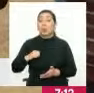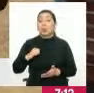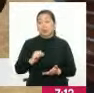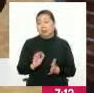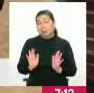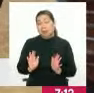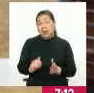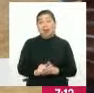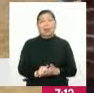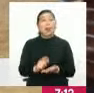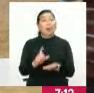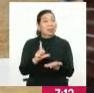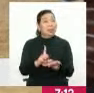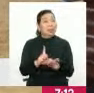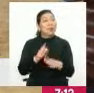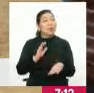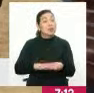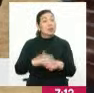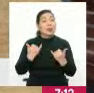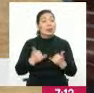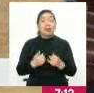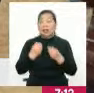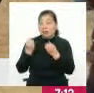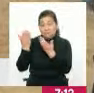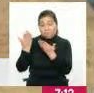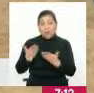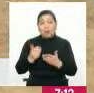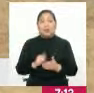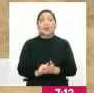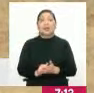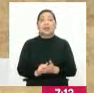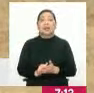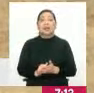Metropolitana de Lima al respecto. Esa es la información, Nicolás, que tenemos nosotros desde